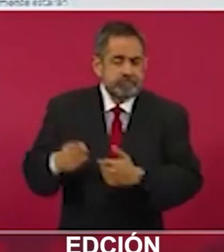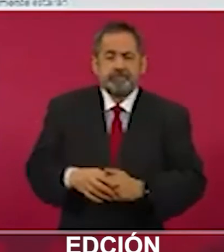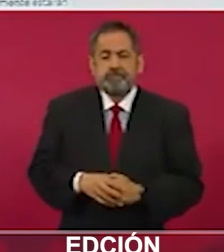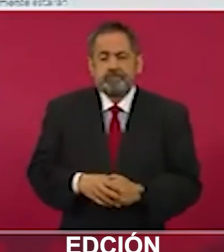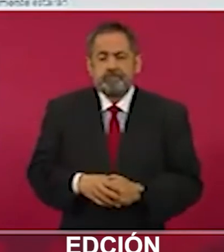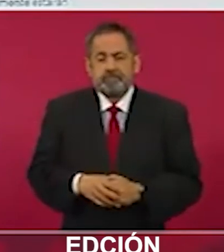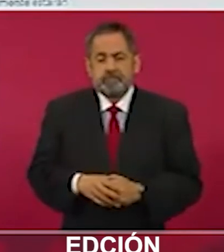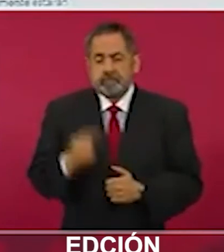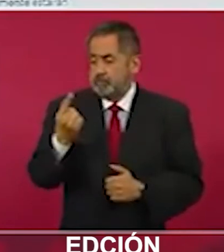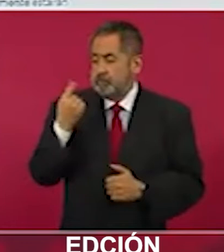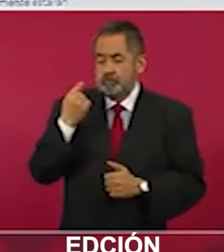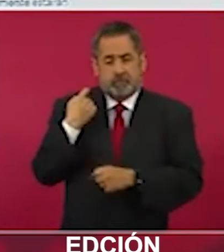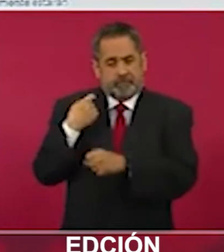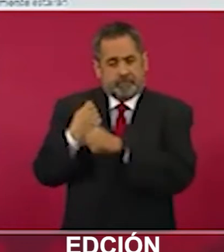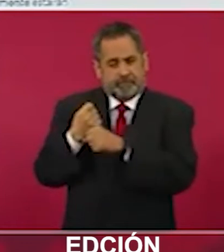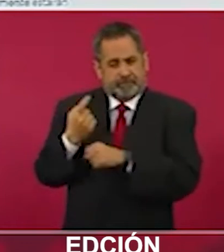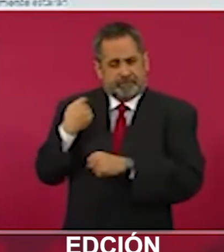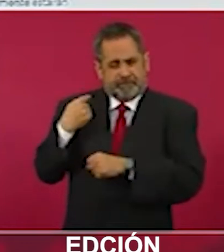El año que pasó,